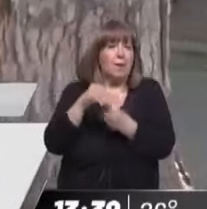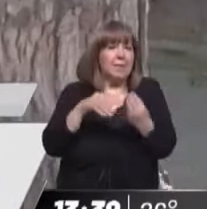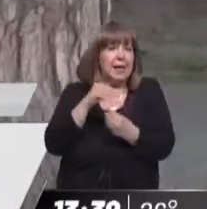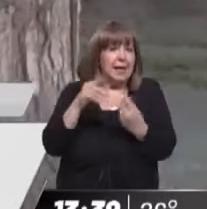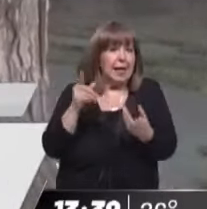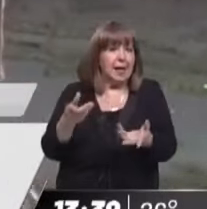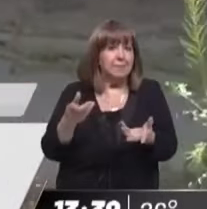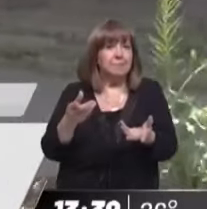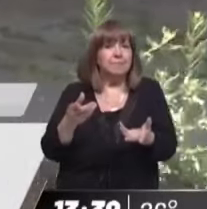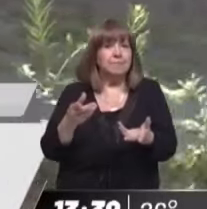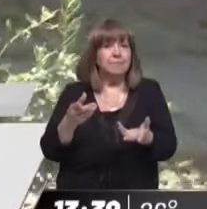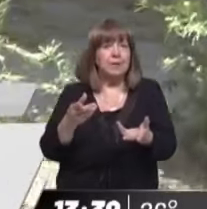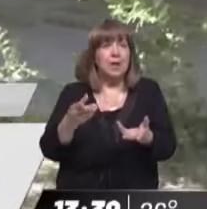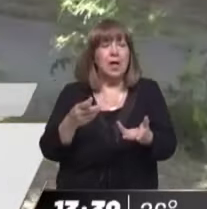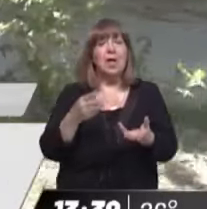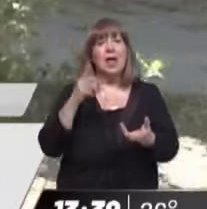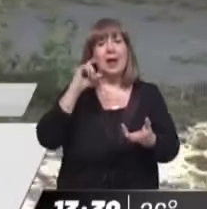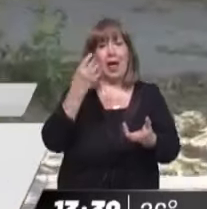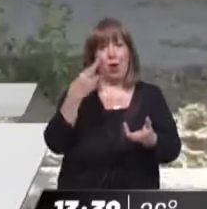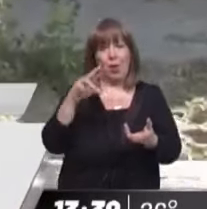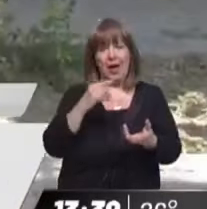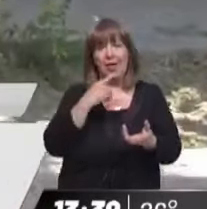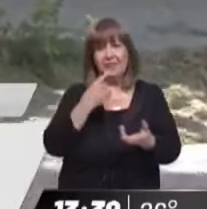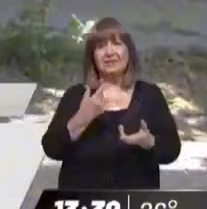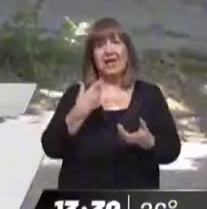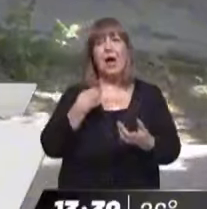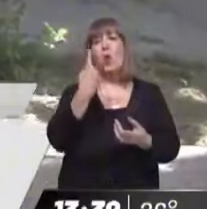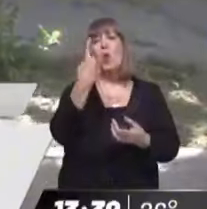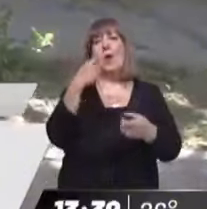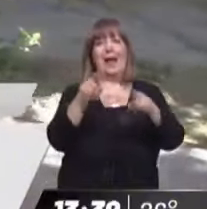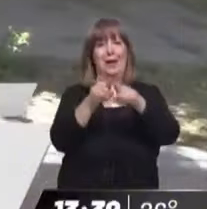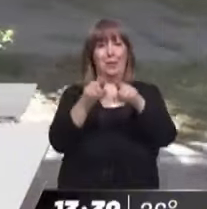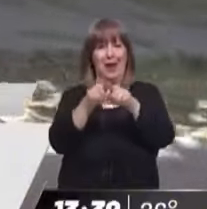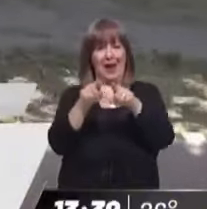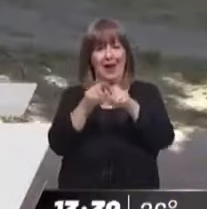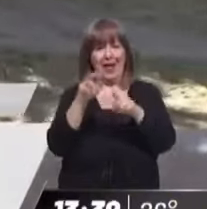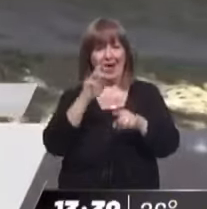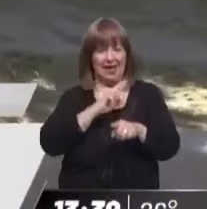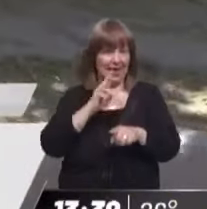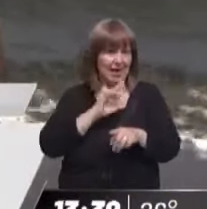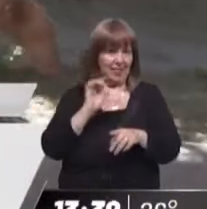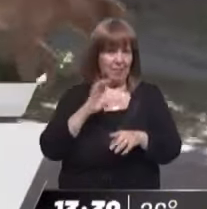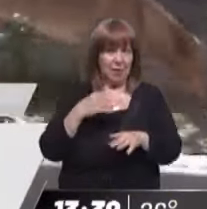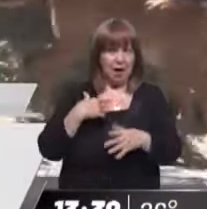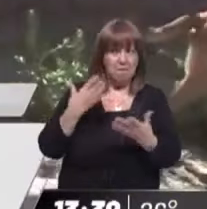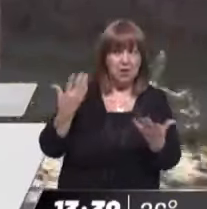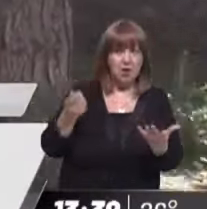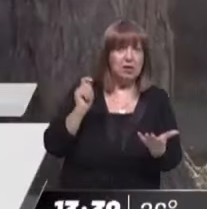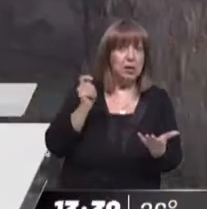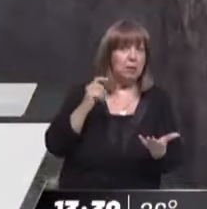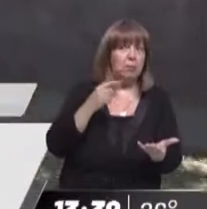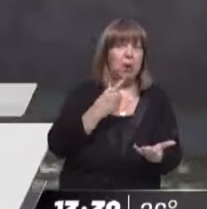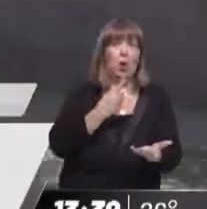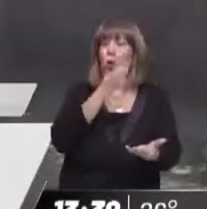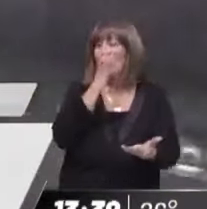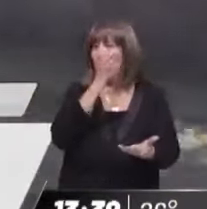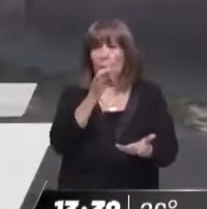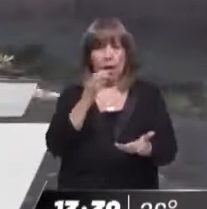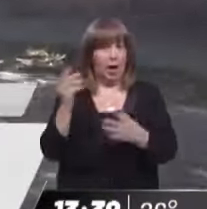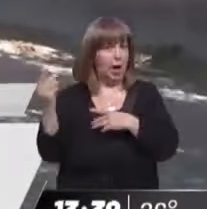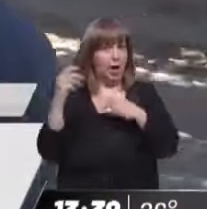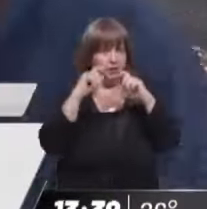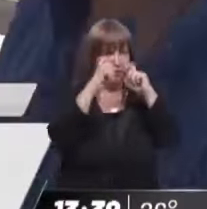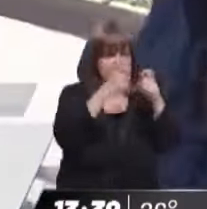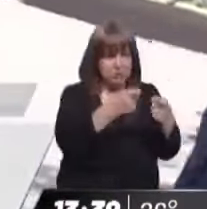por parte de ella, que nos contaba a todos los vecinos que tenía una hermana. Pero no había venido la hermana para acá. Yo, sinceramente, nunca la conocí,